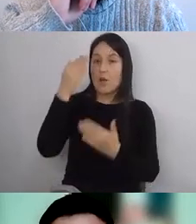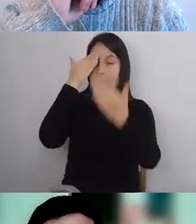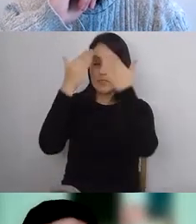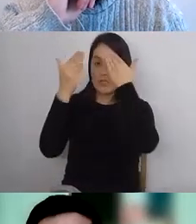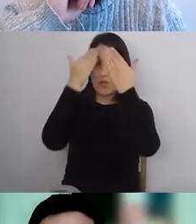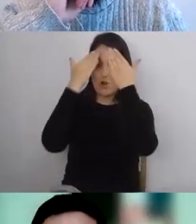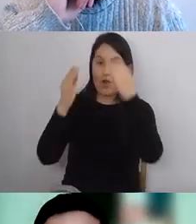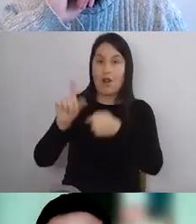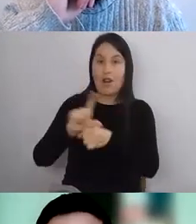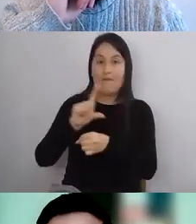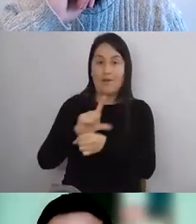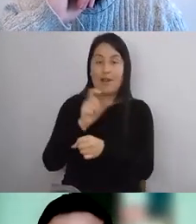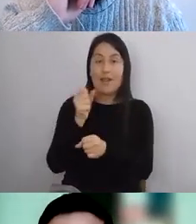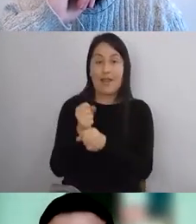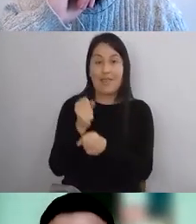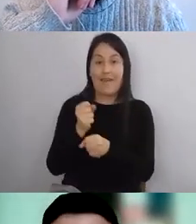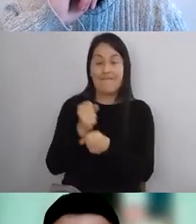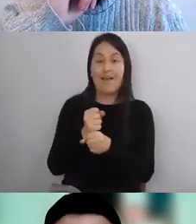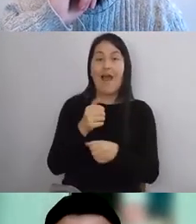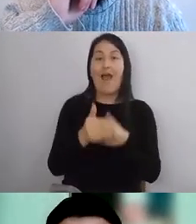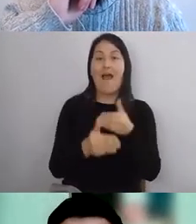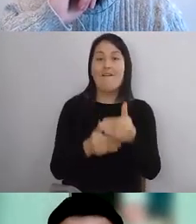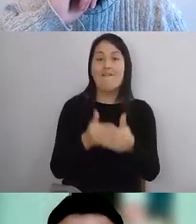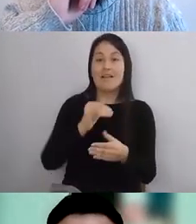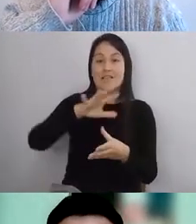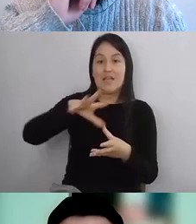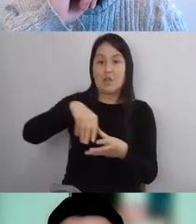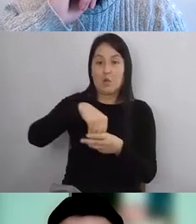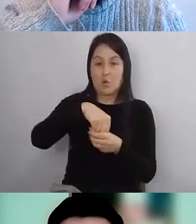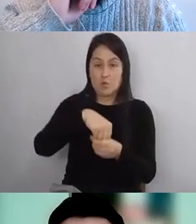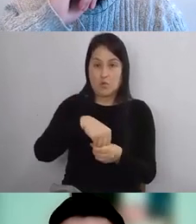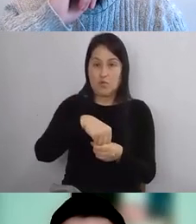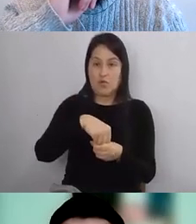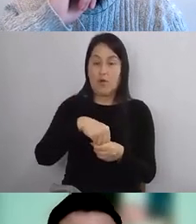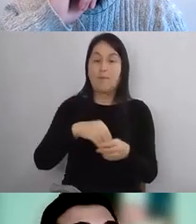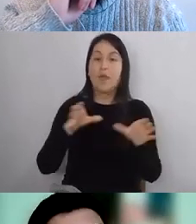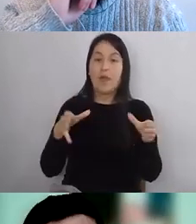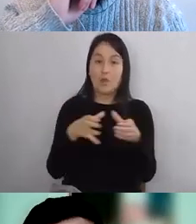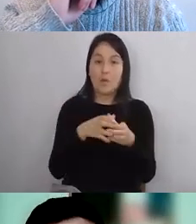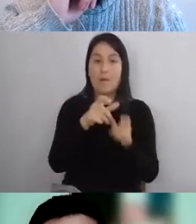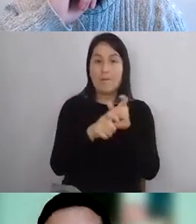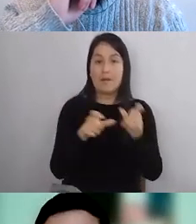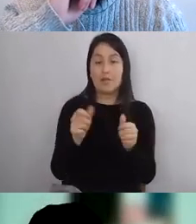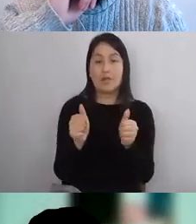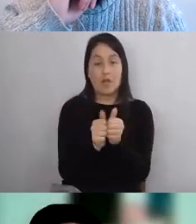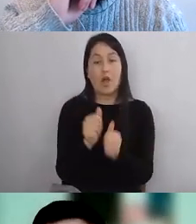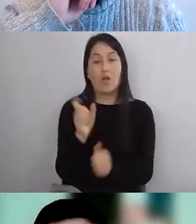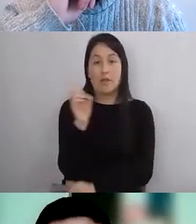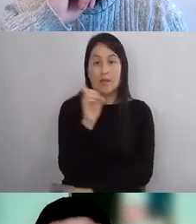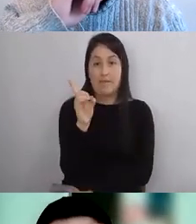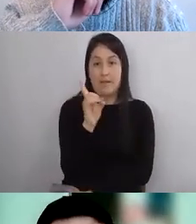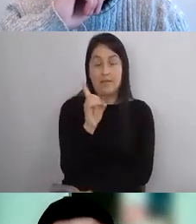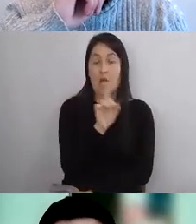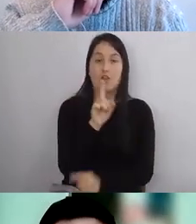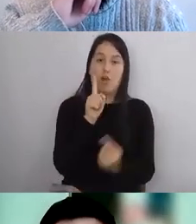laboral que trabaja en Avanza e Inclusión con el colectivo de personas en situación de discapacidad? No de forma directa, pero sí dentro de